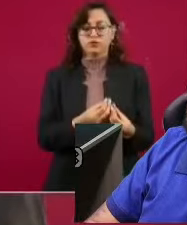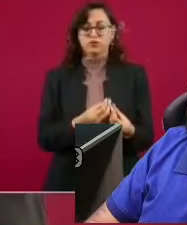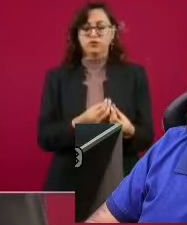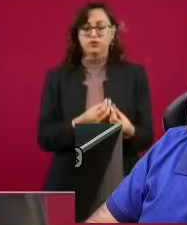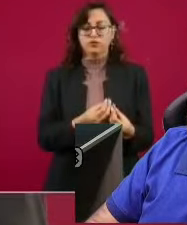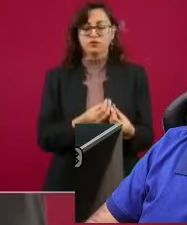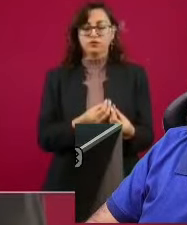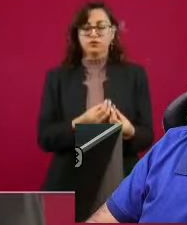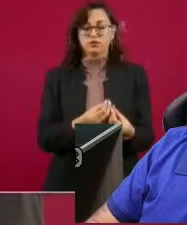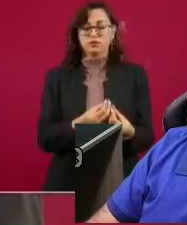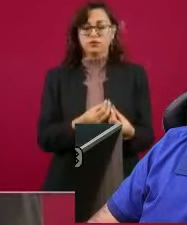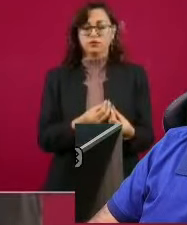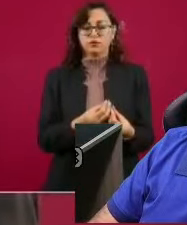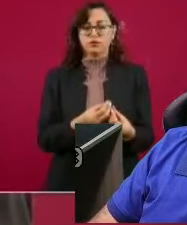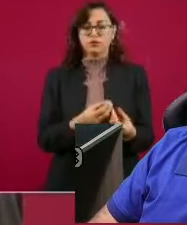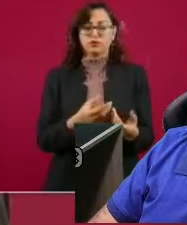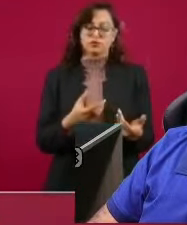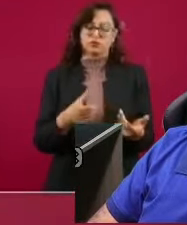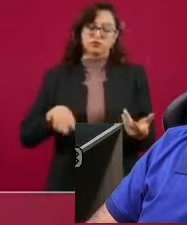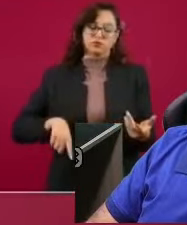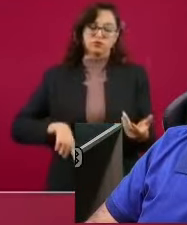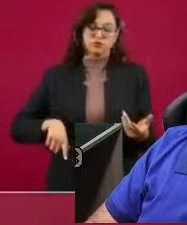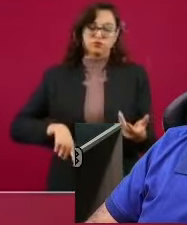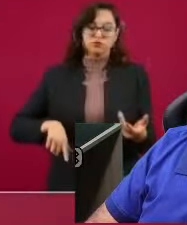nuestro gobierno